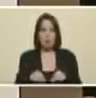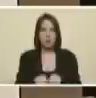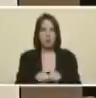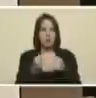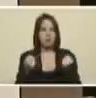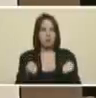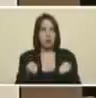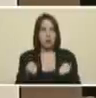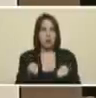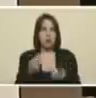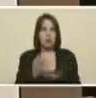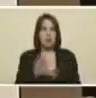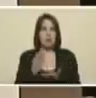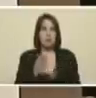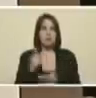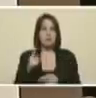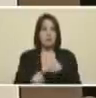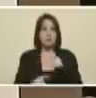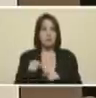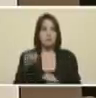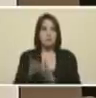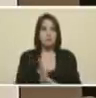Pero siempre recuerdo yo, muchacho,